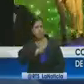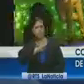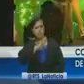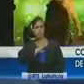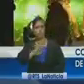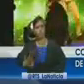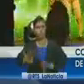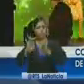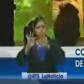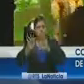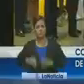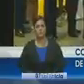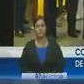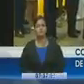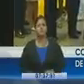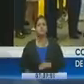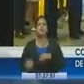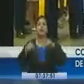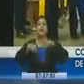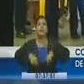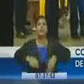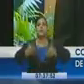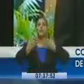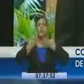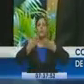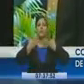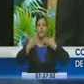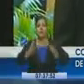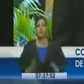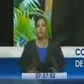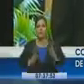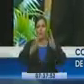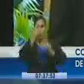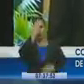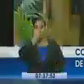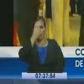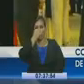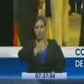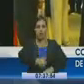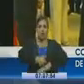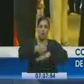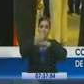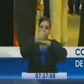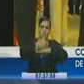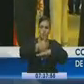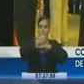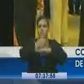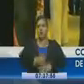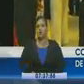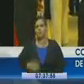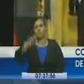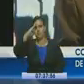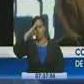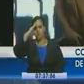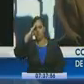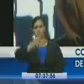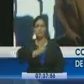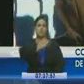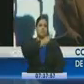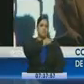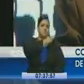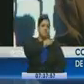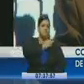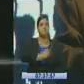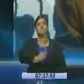Guayaquil. Asistieron autoridades civiles, eclesiásticas, militares y policiales. Viviendo